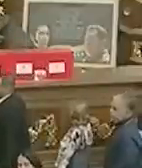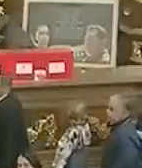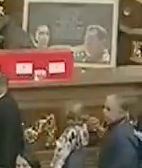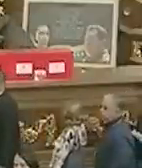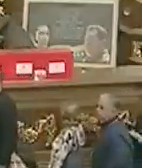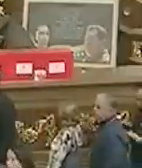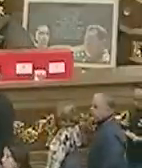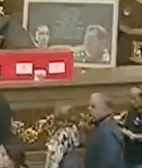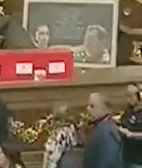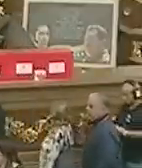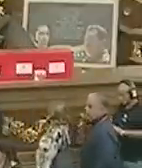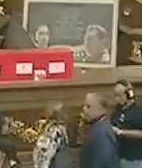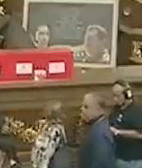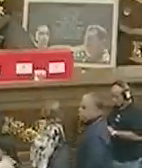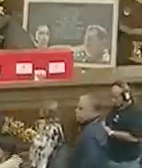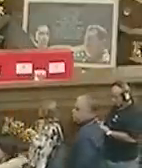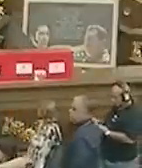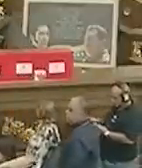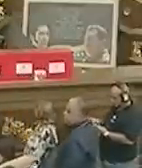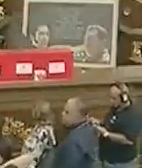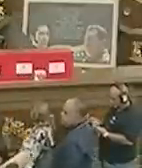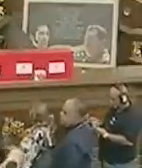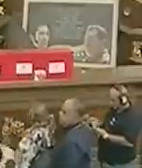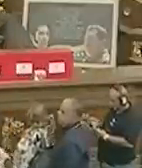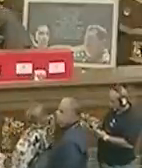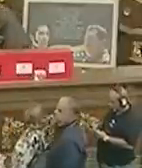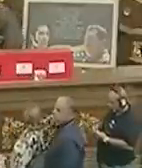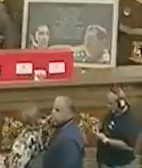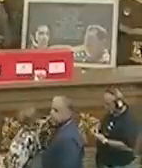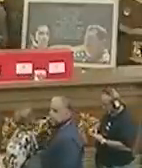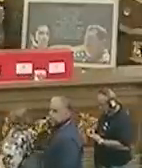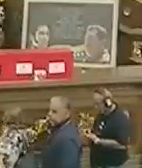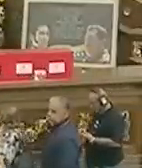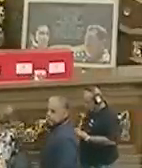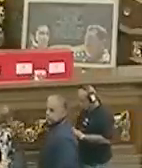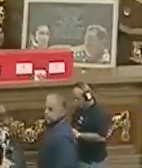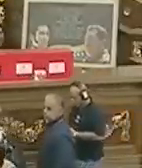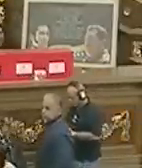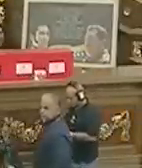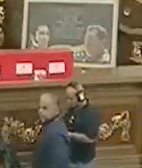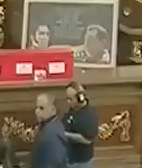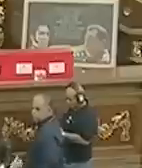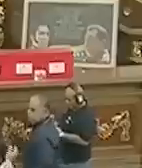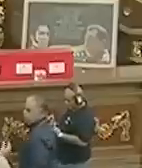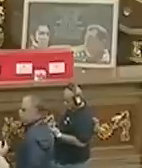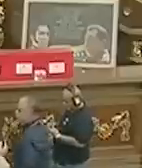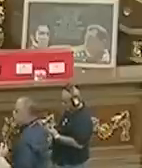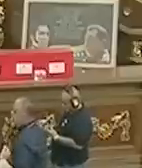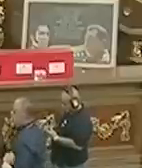Asamblea Nacional elegirá a través del artículo 269 lo que serían los